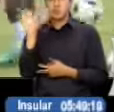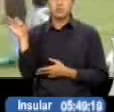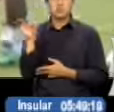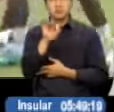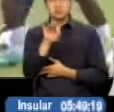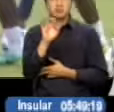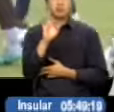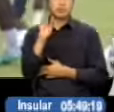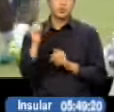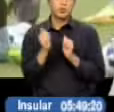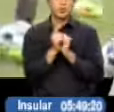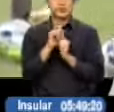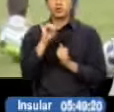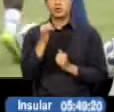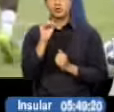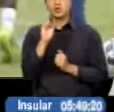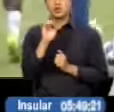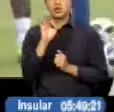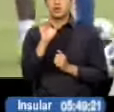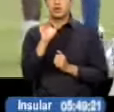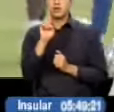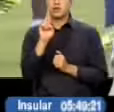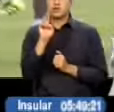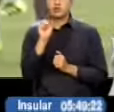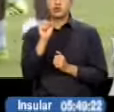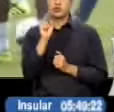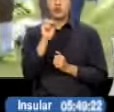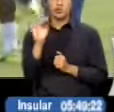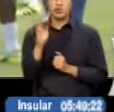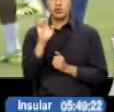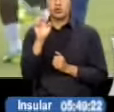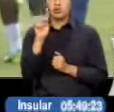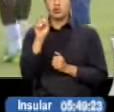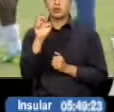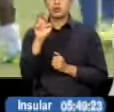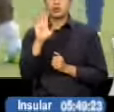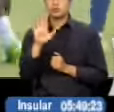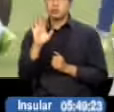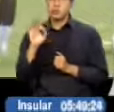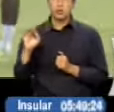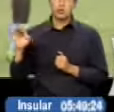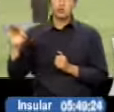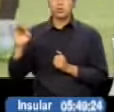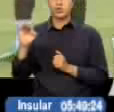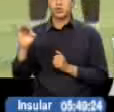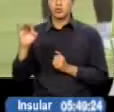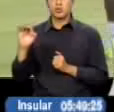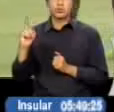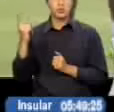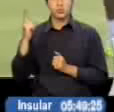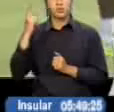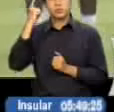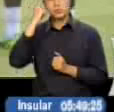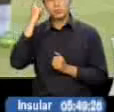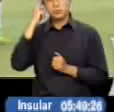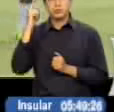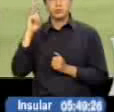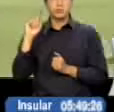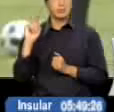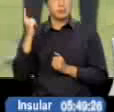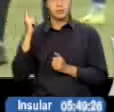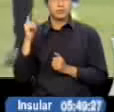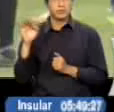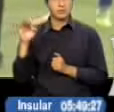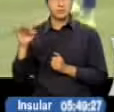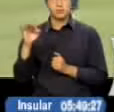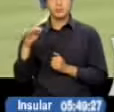junto con jefferson montero y enner valencia enero apareciendo en su posición primaria creó allí el